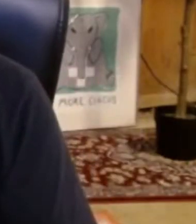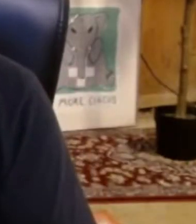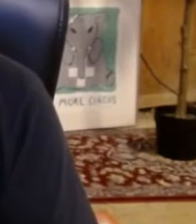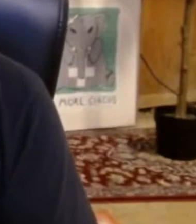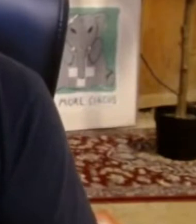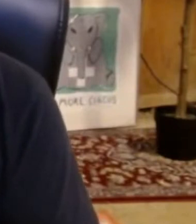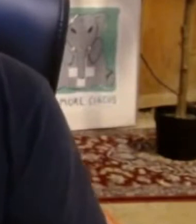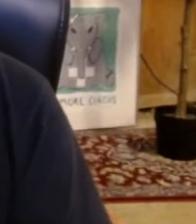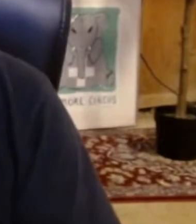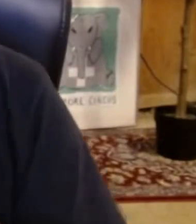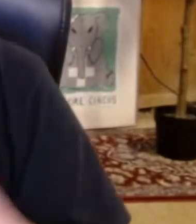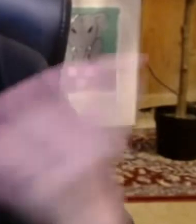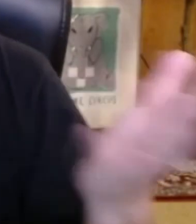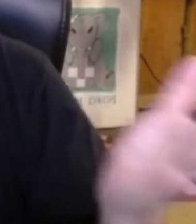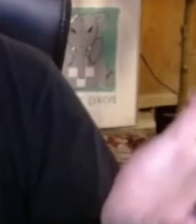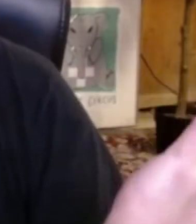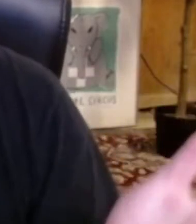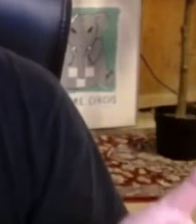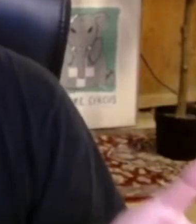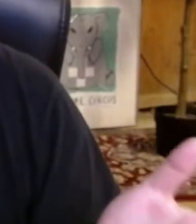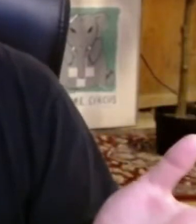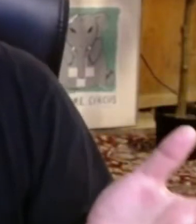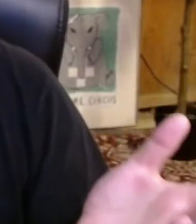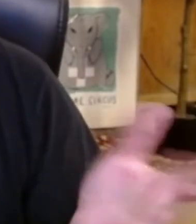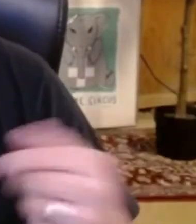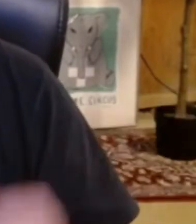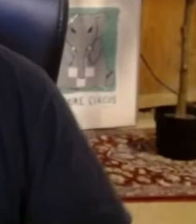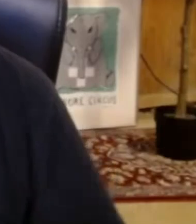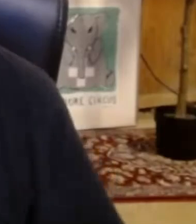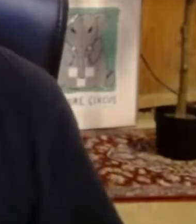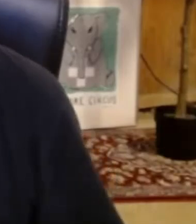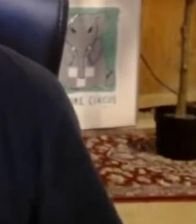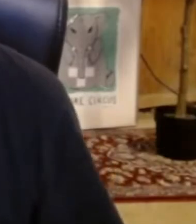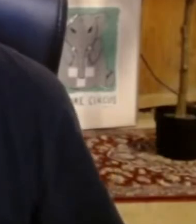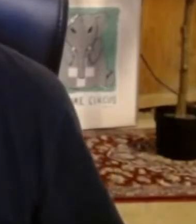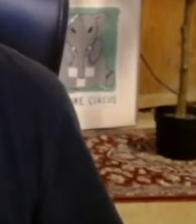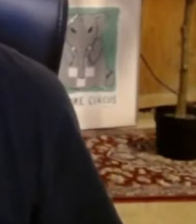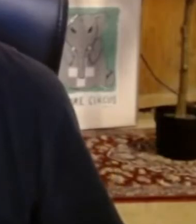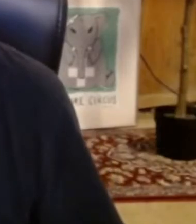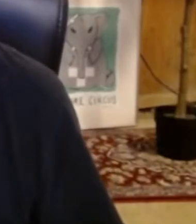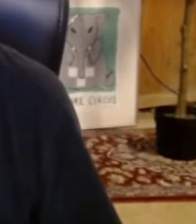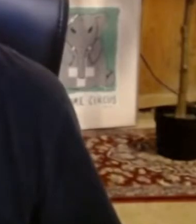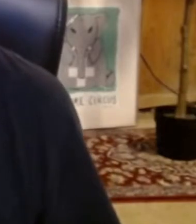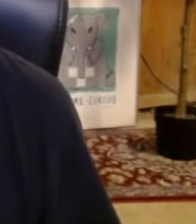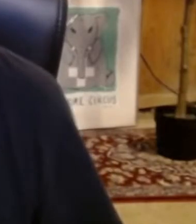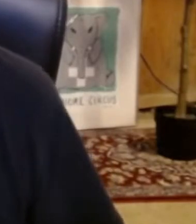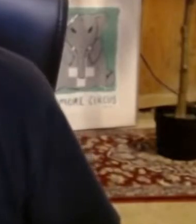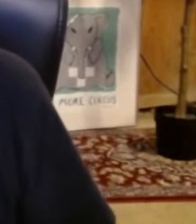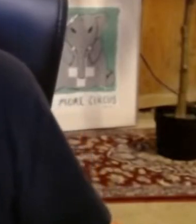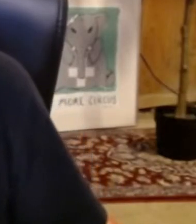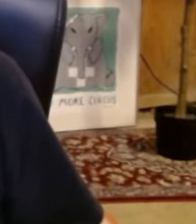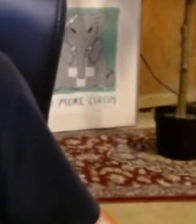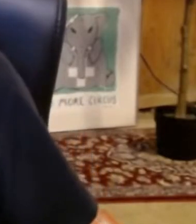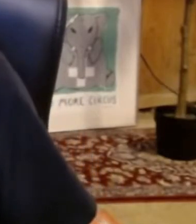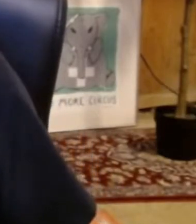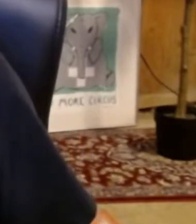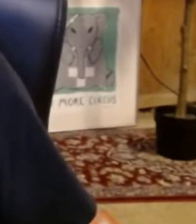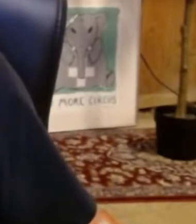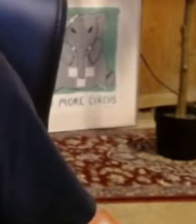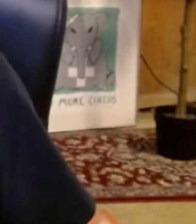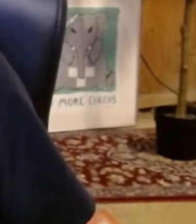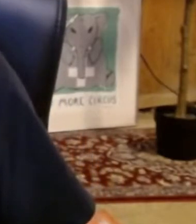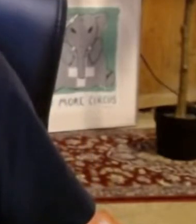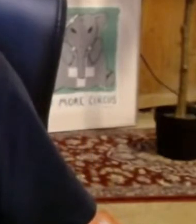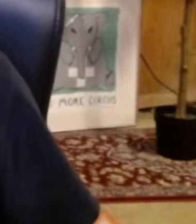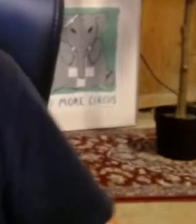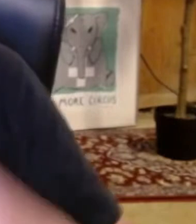es medio desconocido, nunca ha respetado eso. Hace pregunta tras pregunta, termina preguntando 15 veces, cuando lo único que se permite